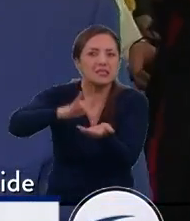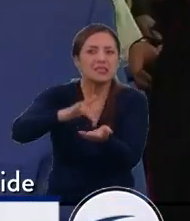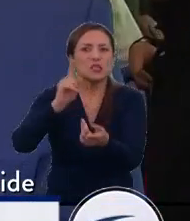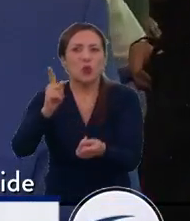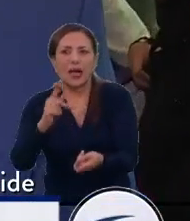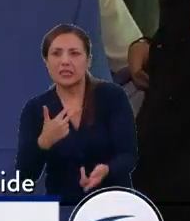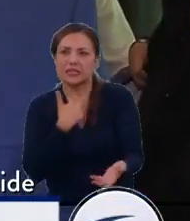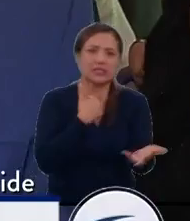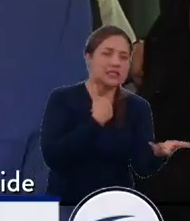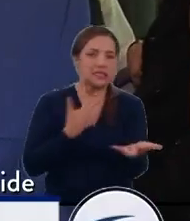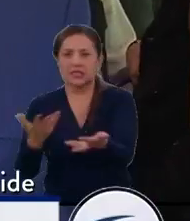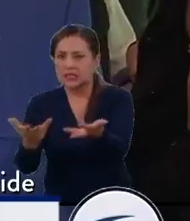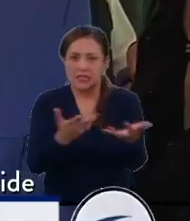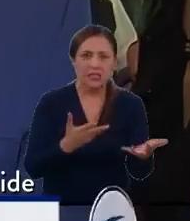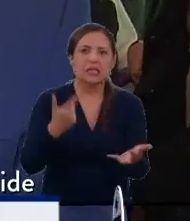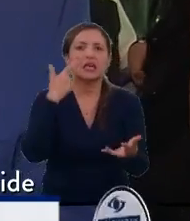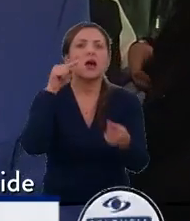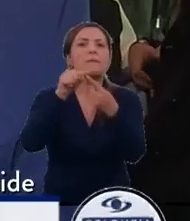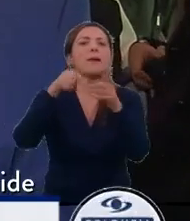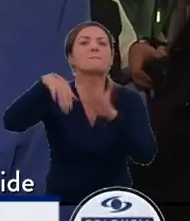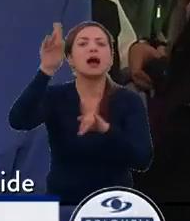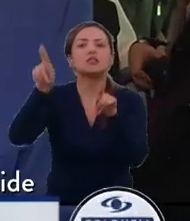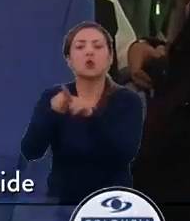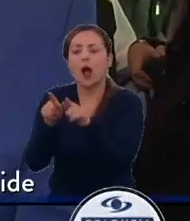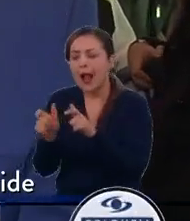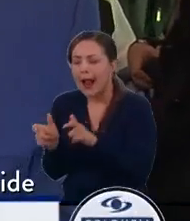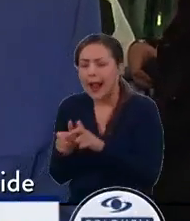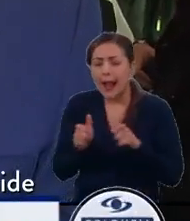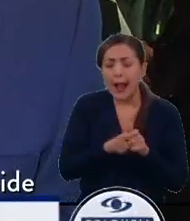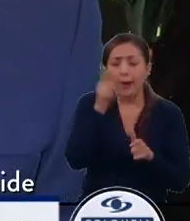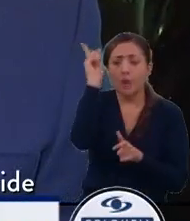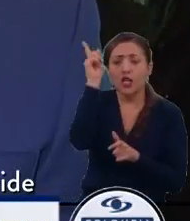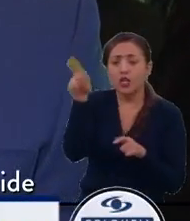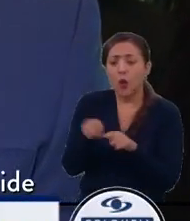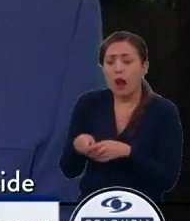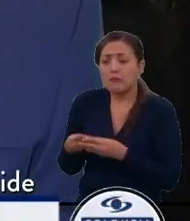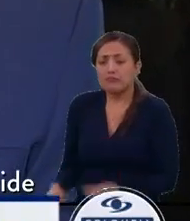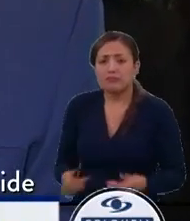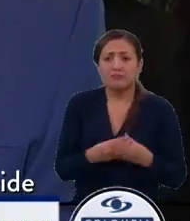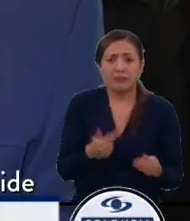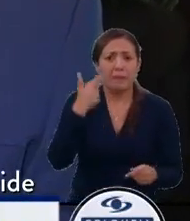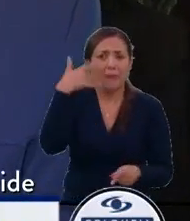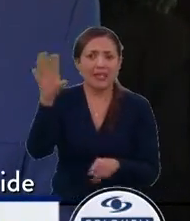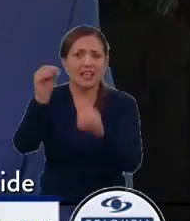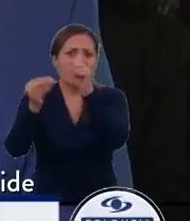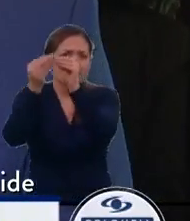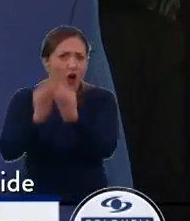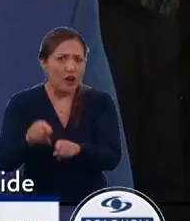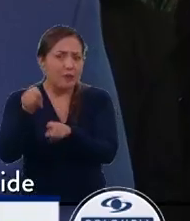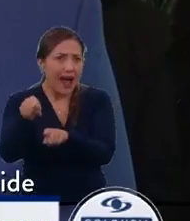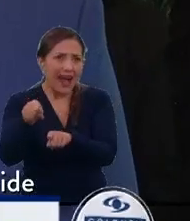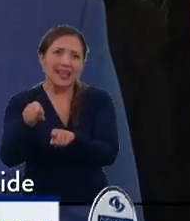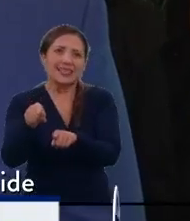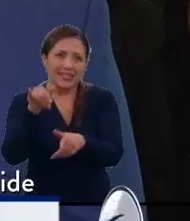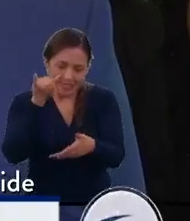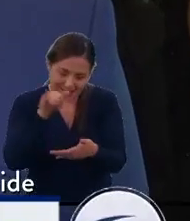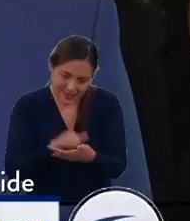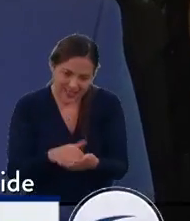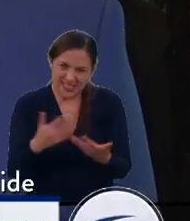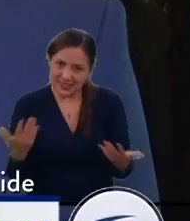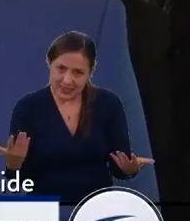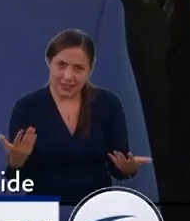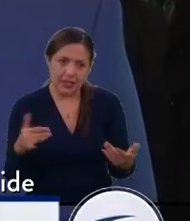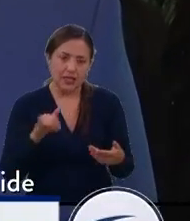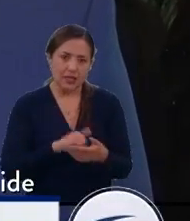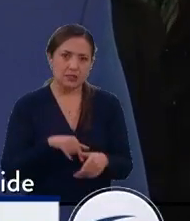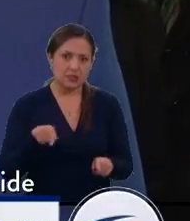que está diseñado para que los pequeños desaparezcan. Eso implica que las coaliciones tienen un efecto muy